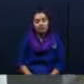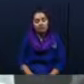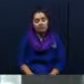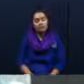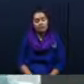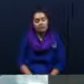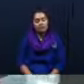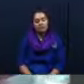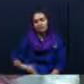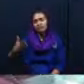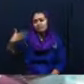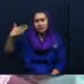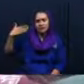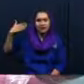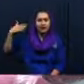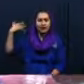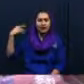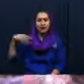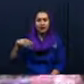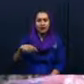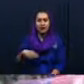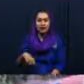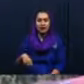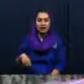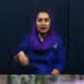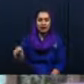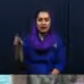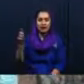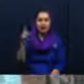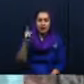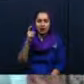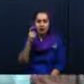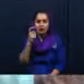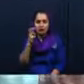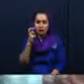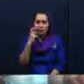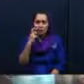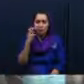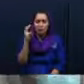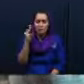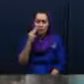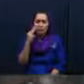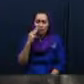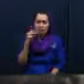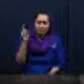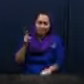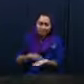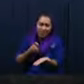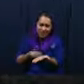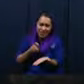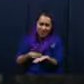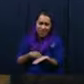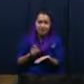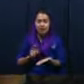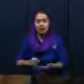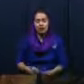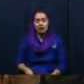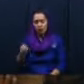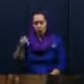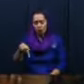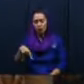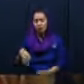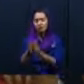Desde la época de sus padres, de sus abuelos. Hoy yo vengo invocando tu palabra.